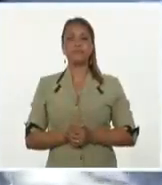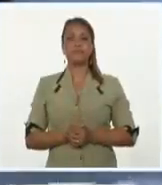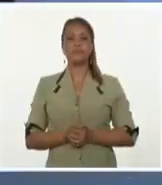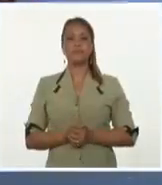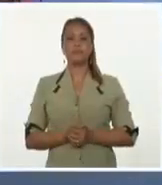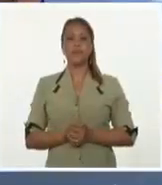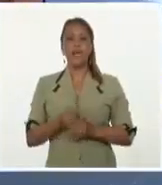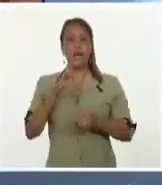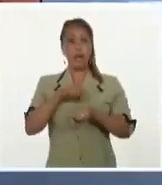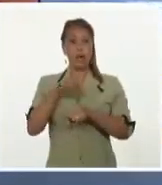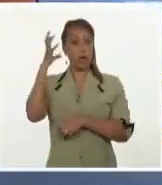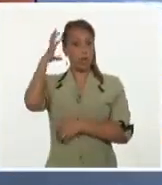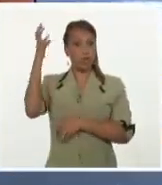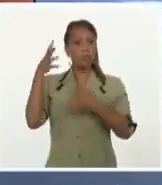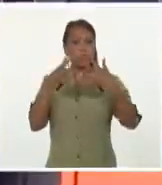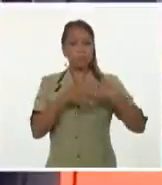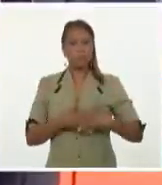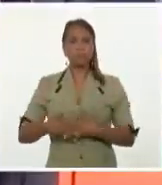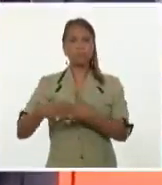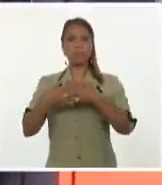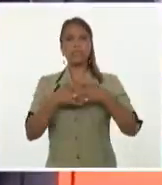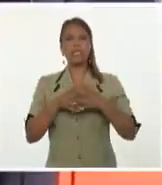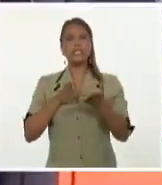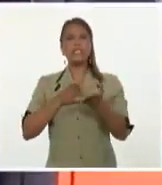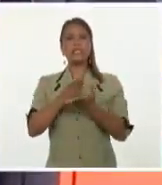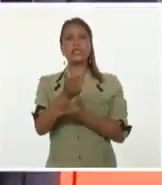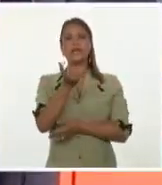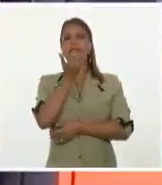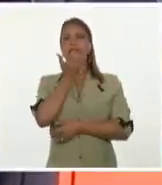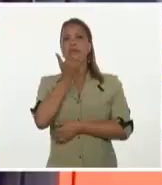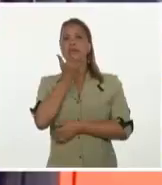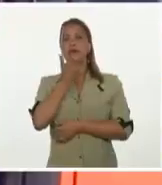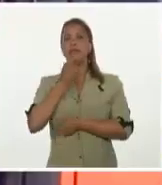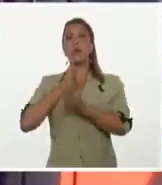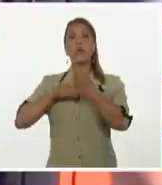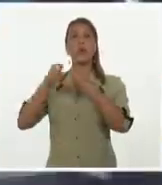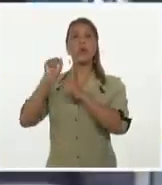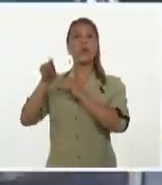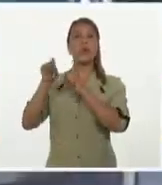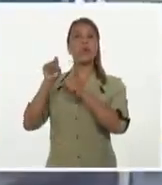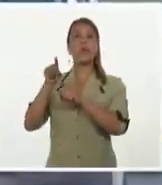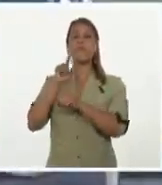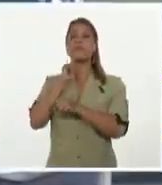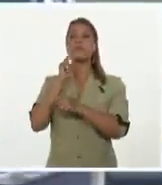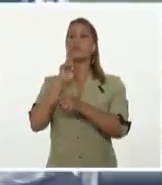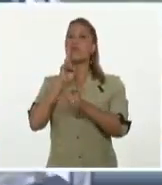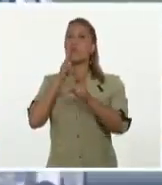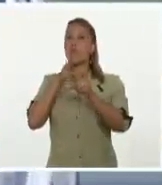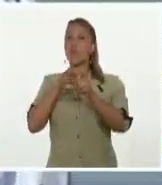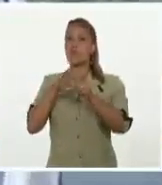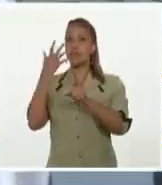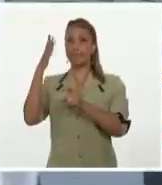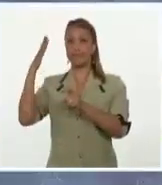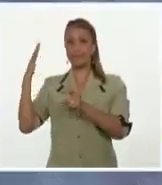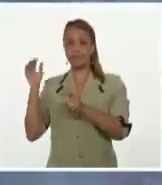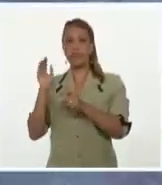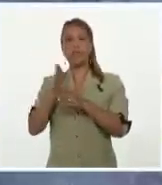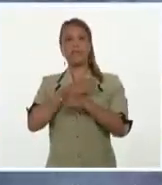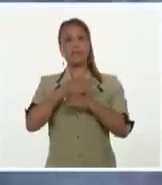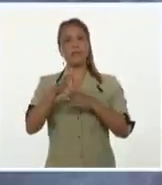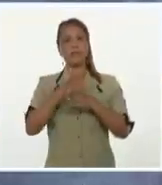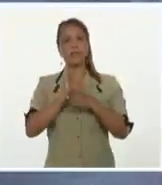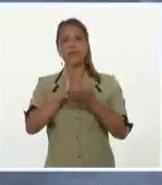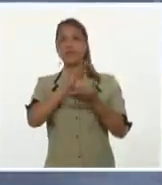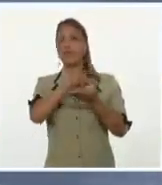El actual gobierno de Estados Unidos mantiene la persecución a las compras cubanas de combustible en el exterior. Como en diversos sectores de la